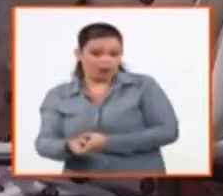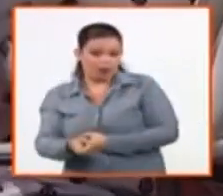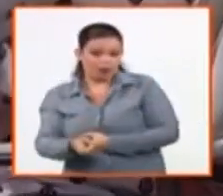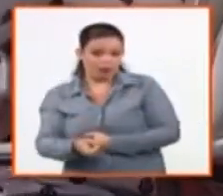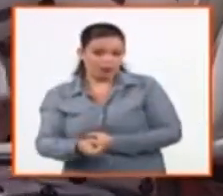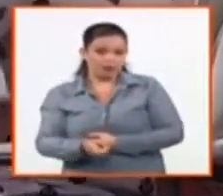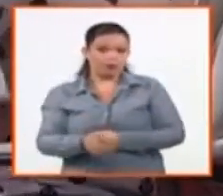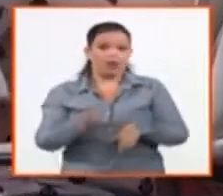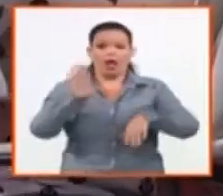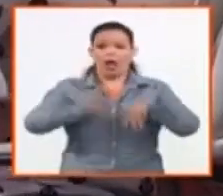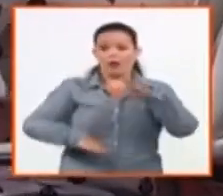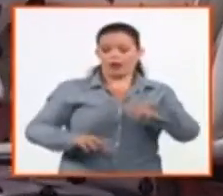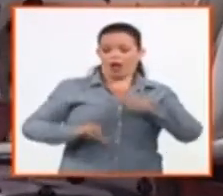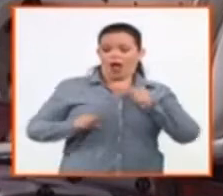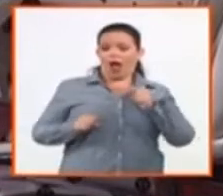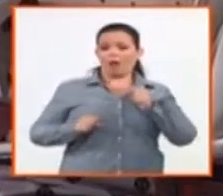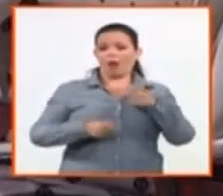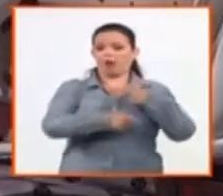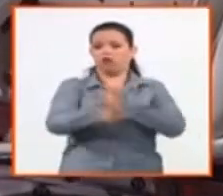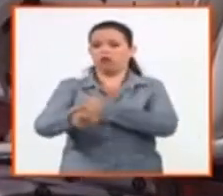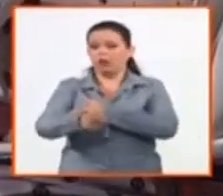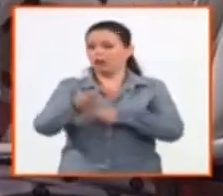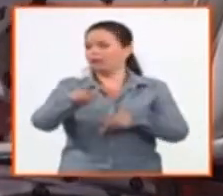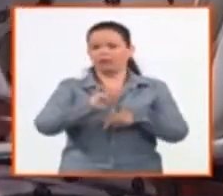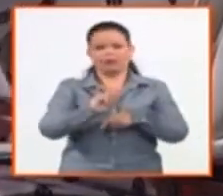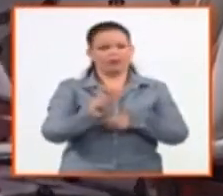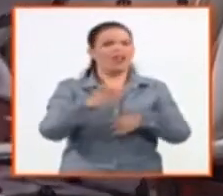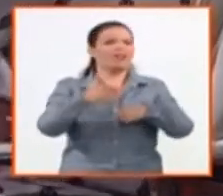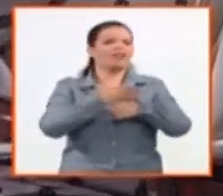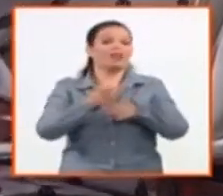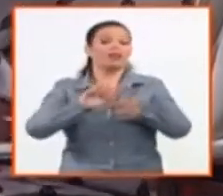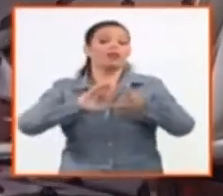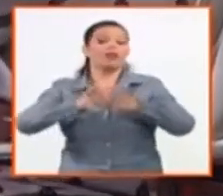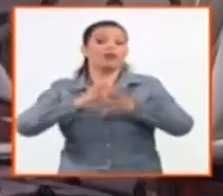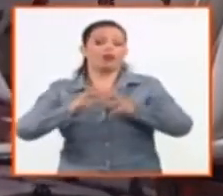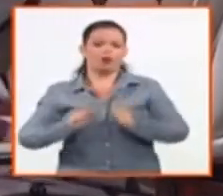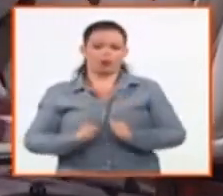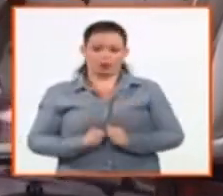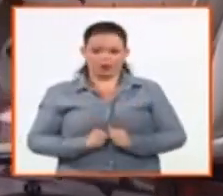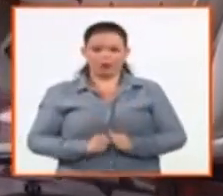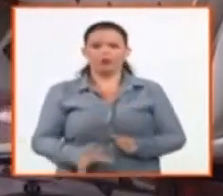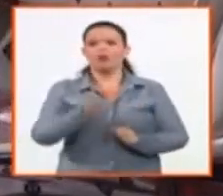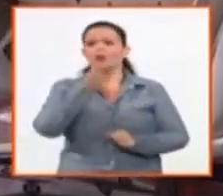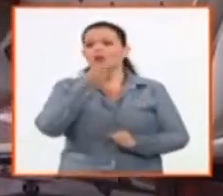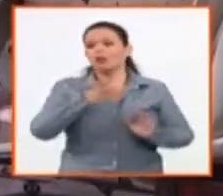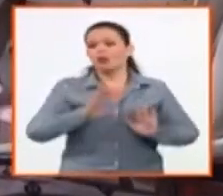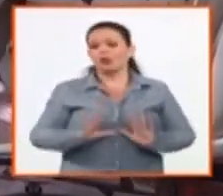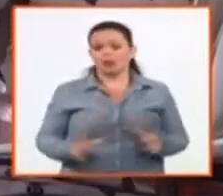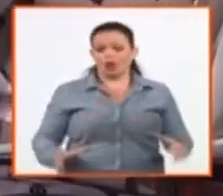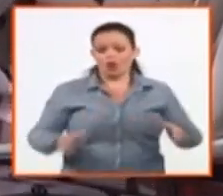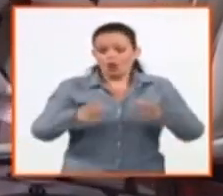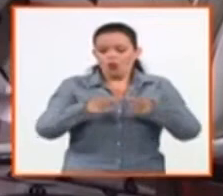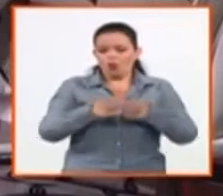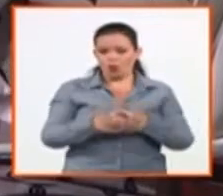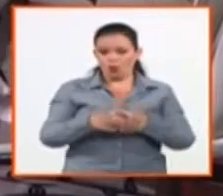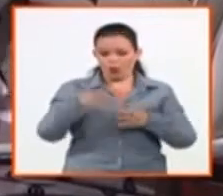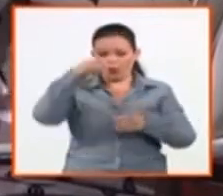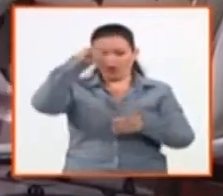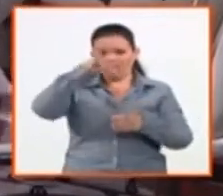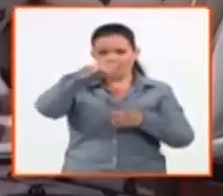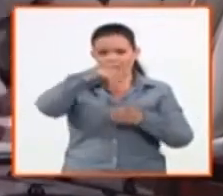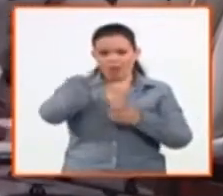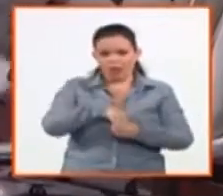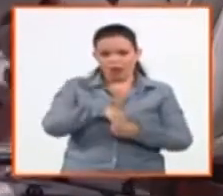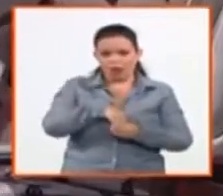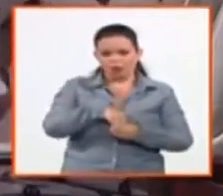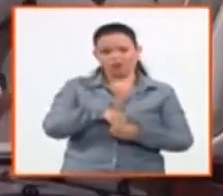ellos establecen un gobierno incluyente, es posible que la resistencia a lo interno sea menor de determinados grupos